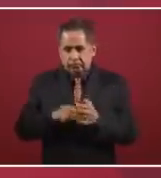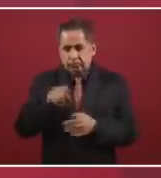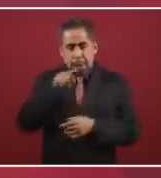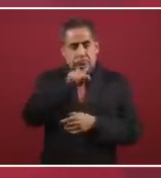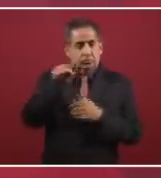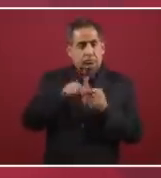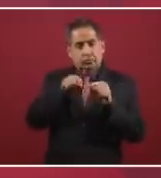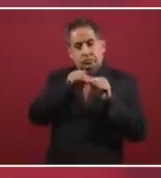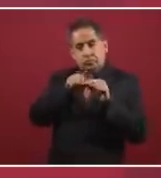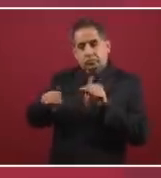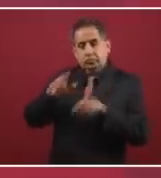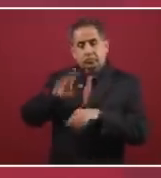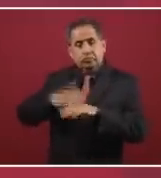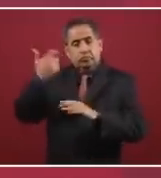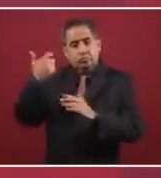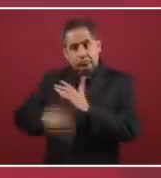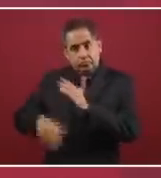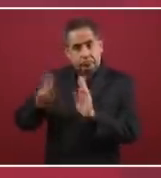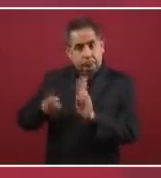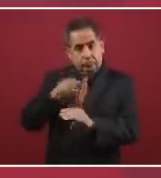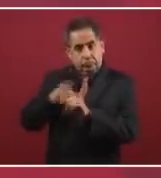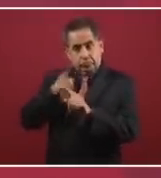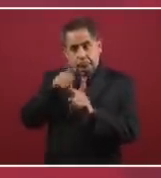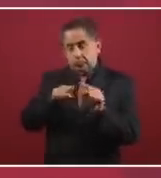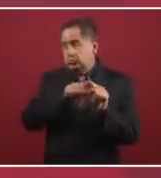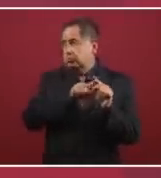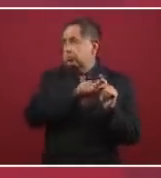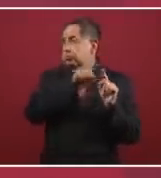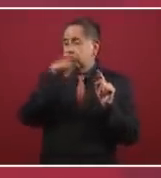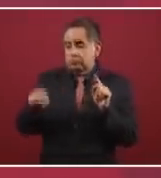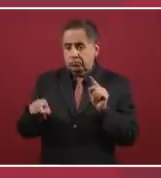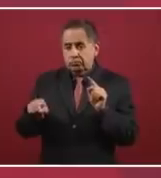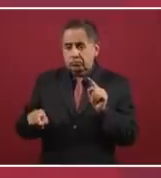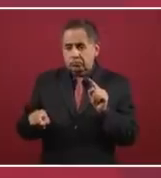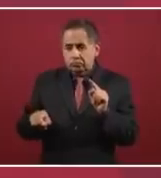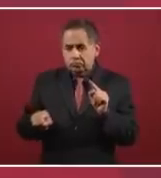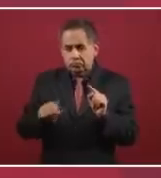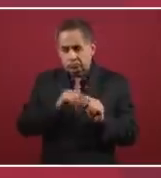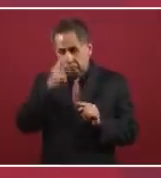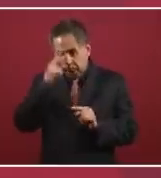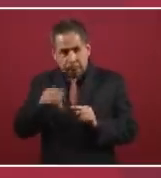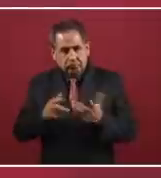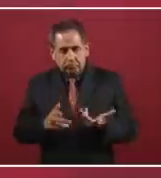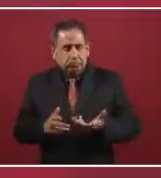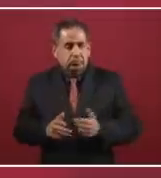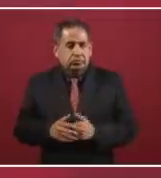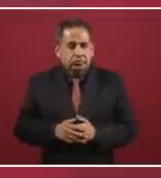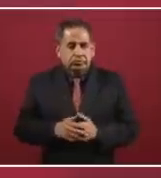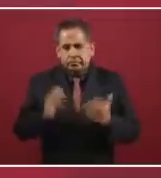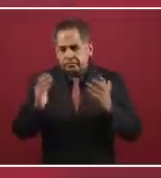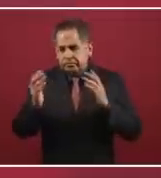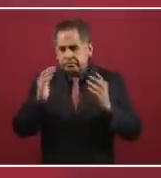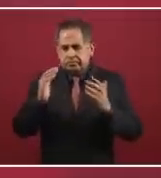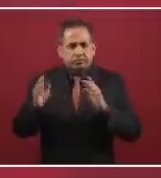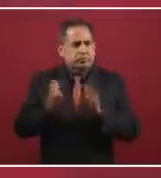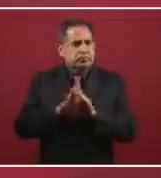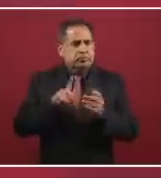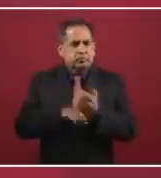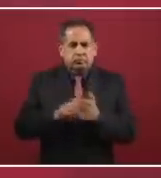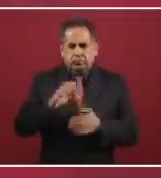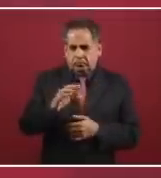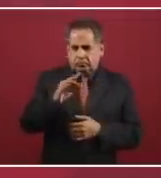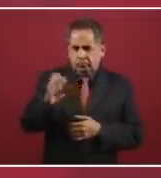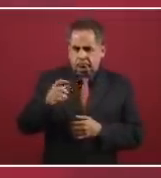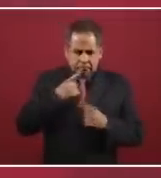el lugar con el gas más barato del mundo, y que llega hasta México, ¿no? Entonces, para compararlo con CFE, se